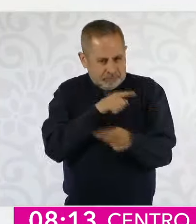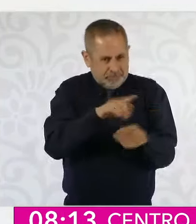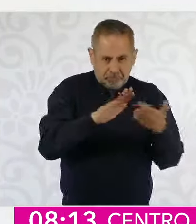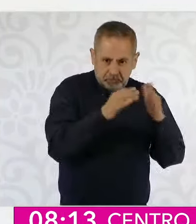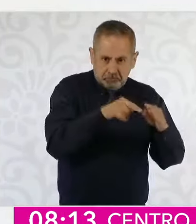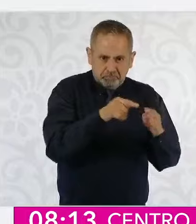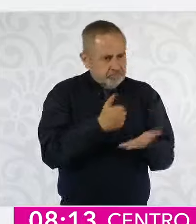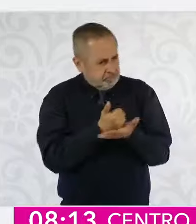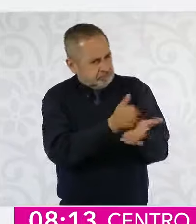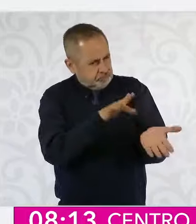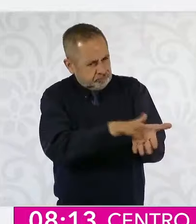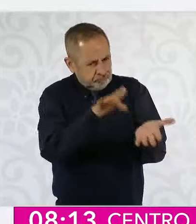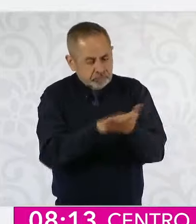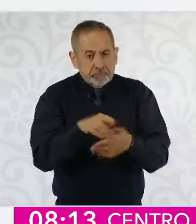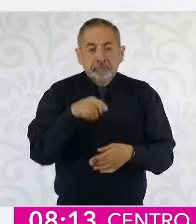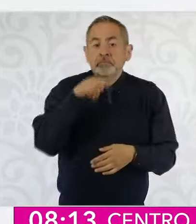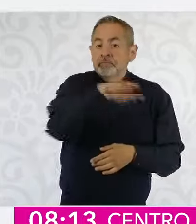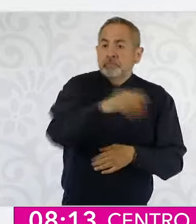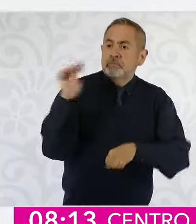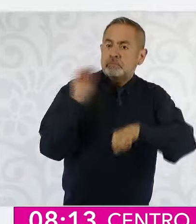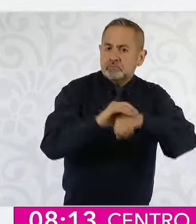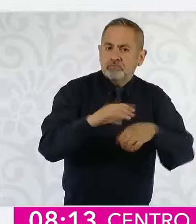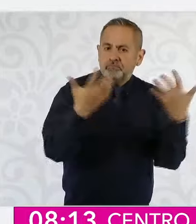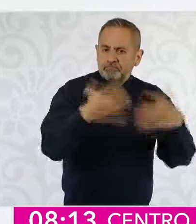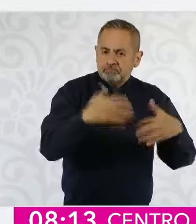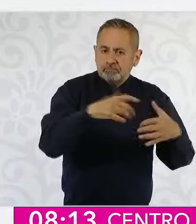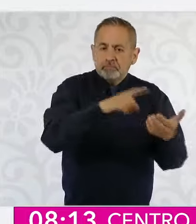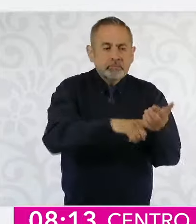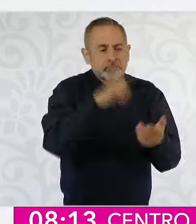trabaja, y plantas de tratamiento de agua, generación